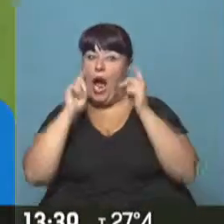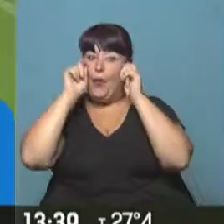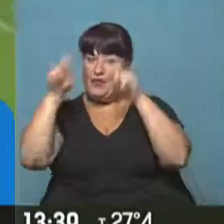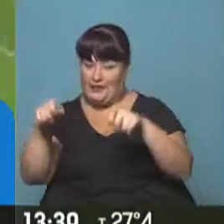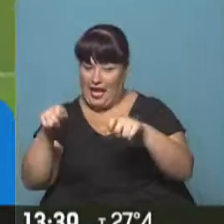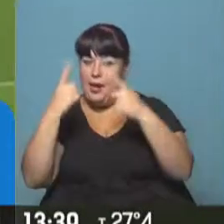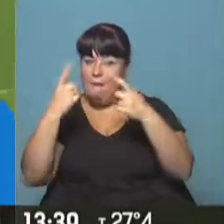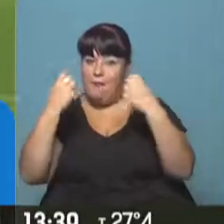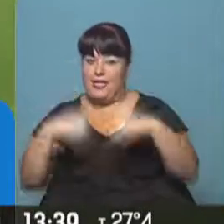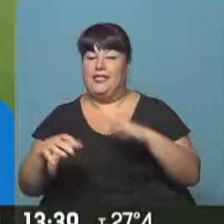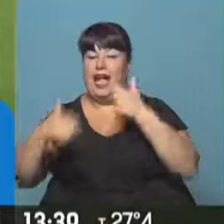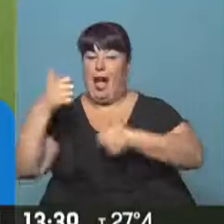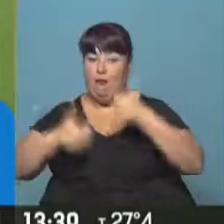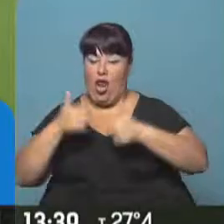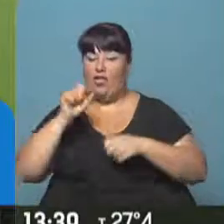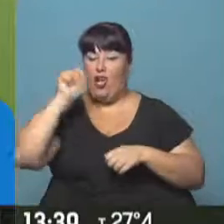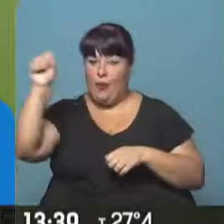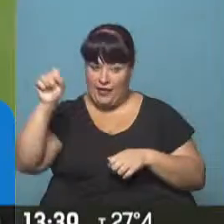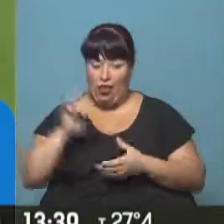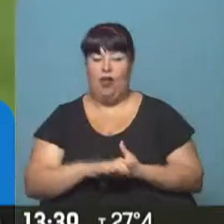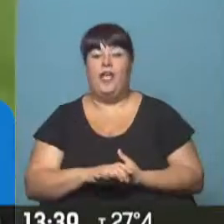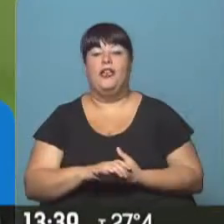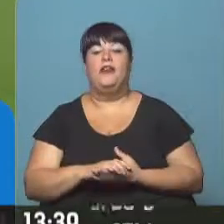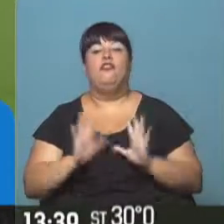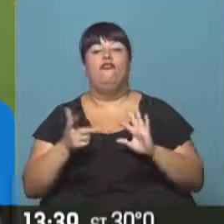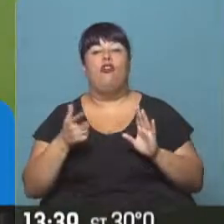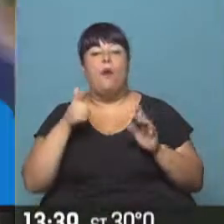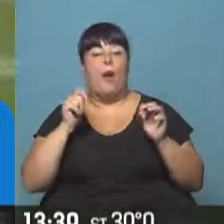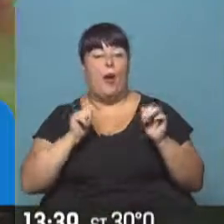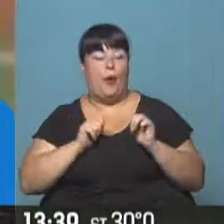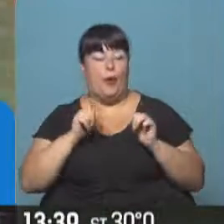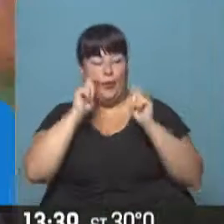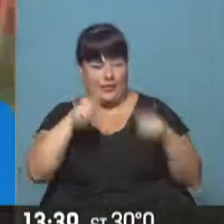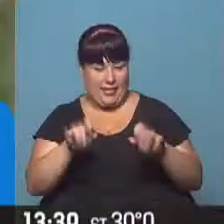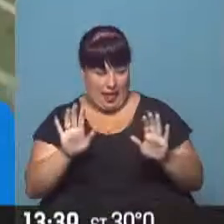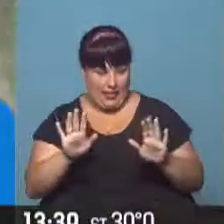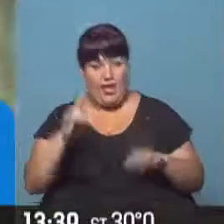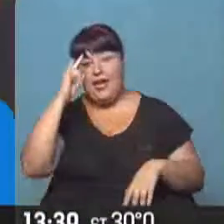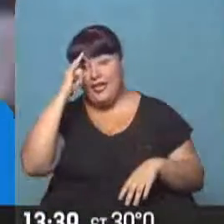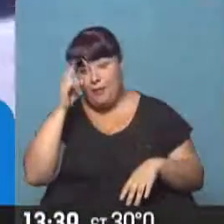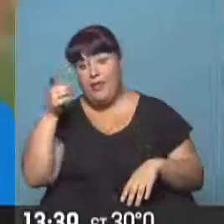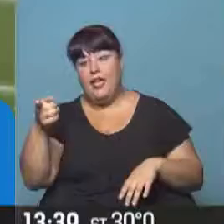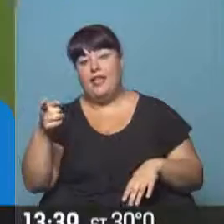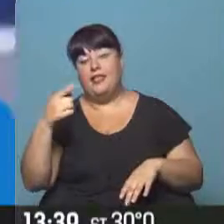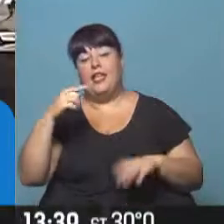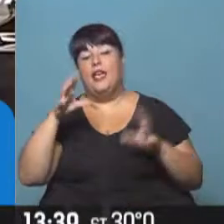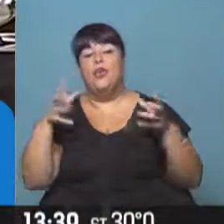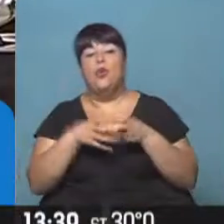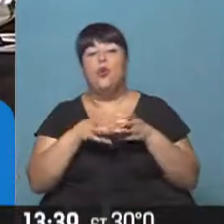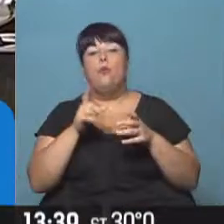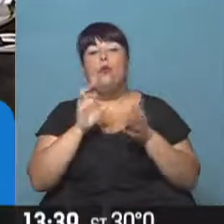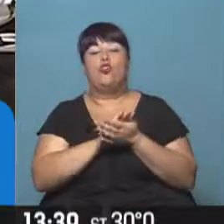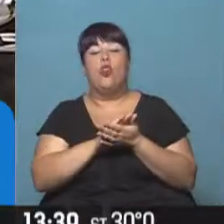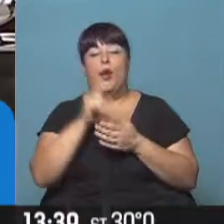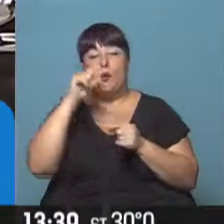visitante. Comienza su participación en la Libertadores en condición de visitante. Independiente, por su parte, quedó encuadrado en el marco